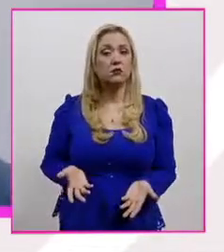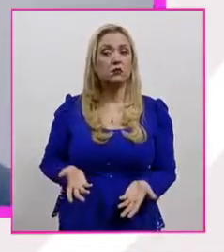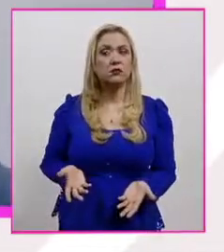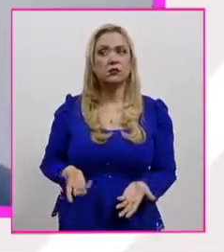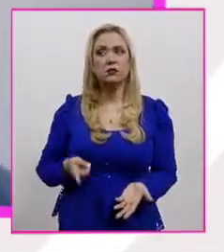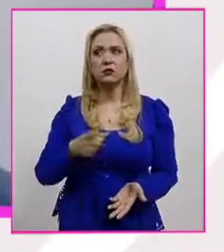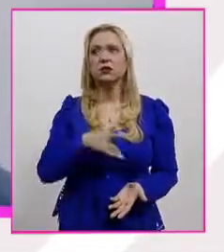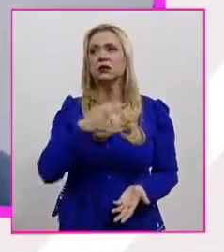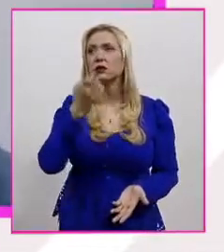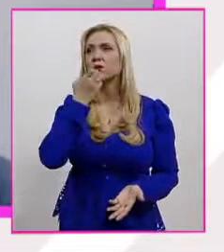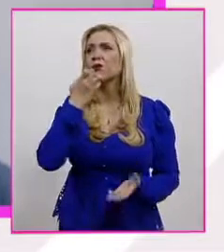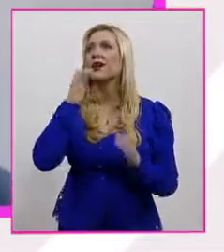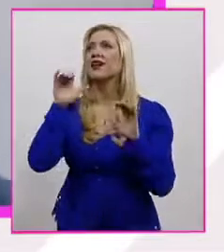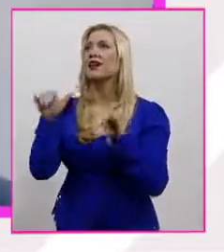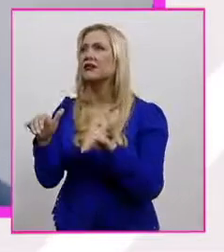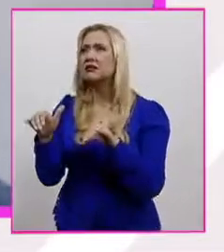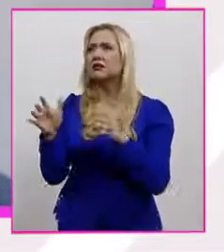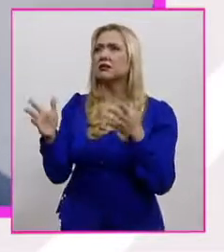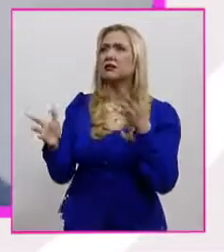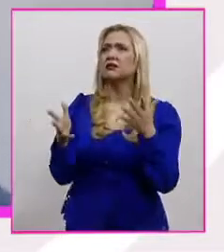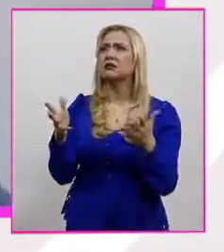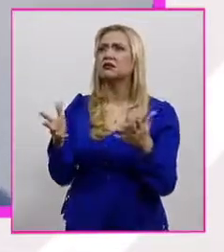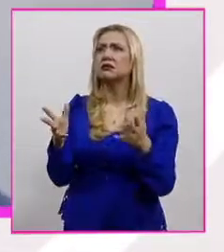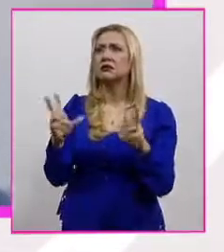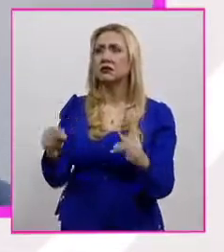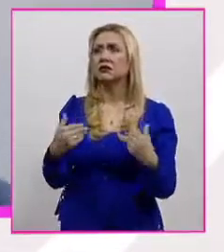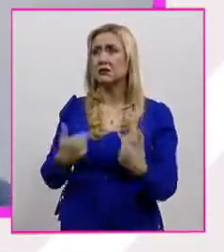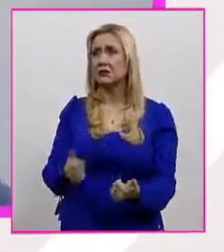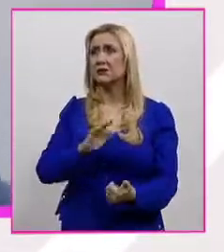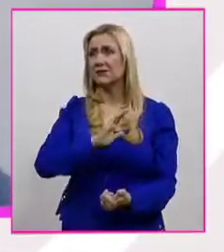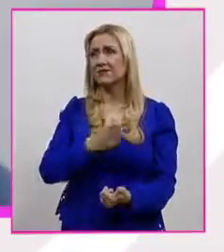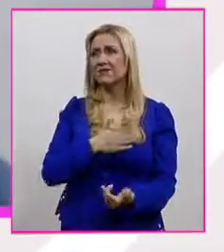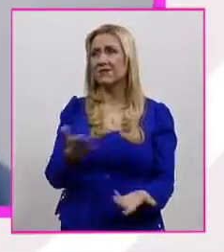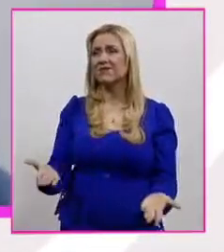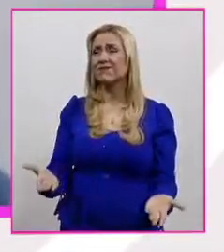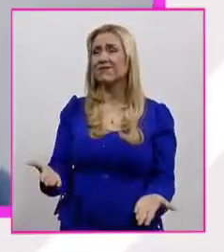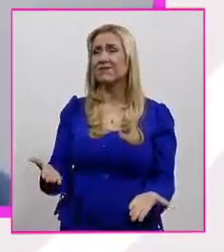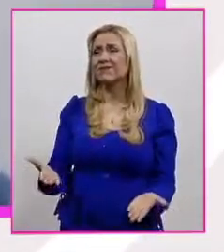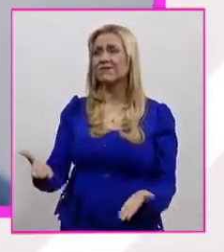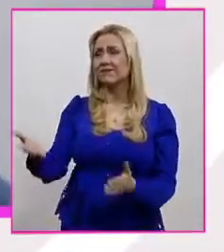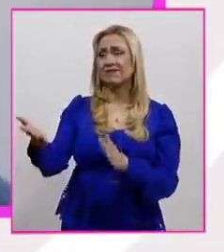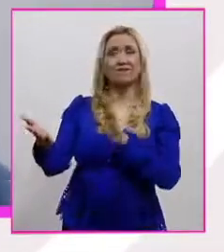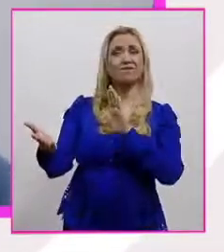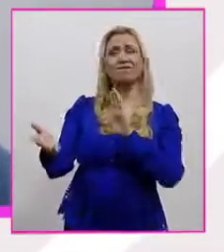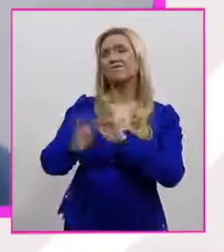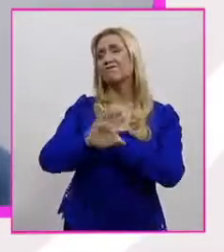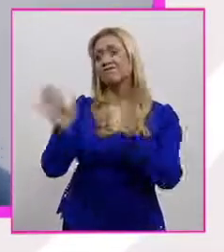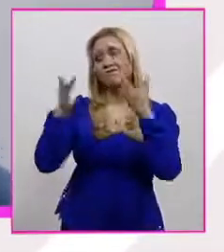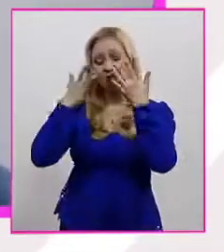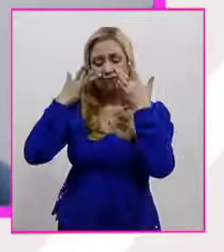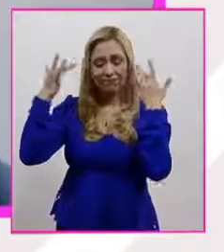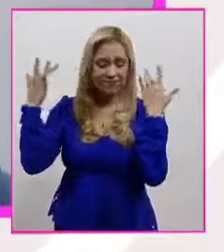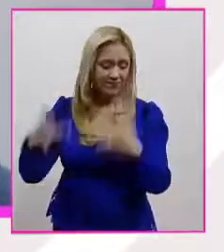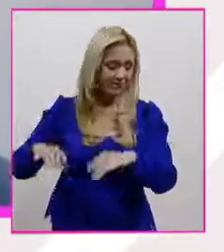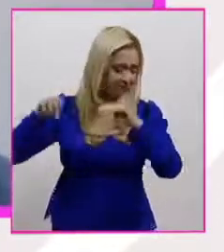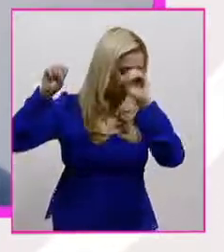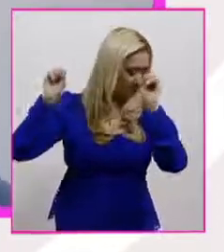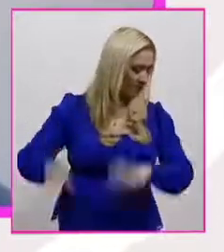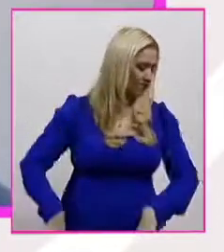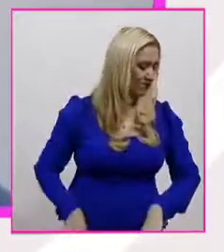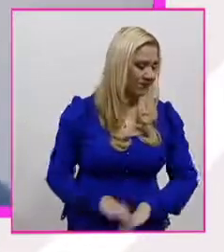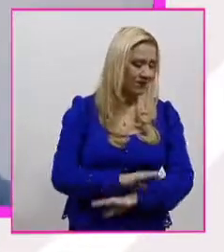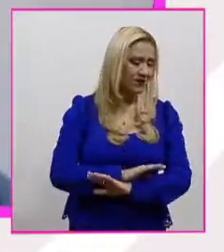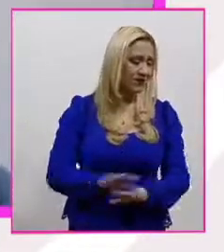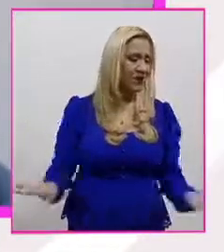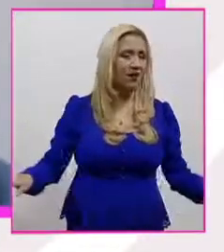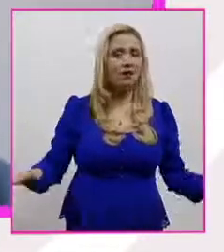experiencia educativa se ve mermada. Tienes muchas más altas posibilidades de no ir a la escuela, de no seguir en la escuela, de no avanzar